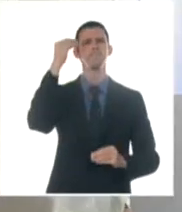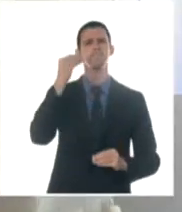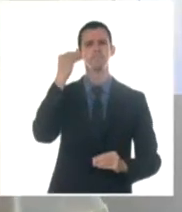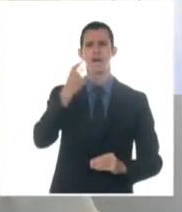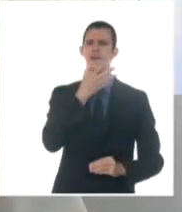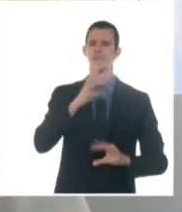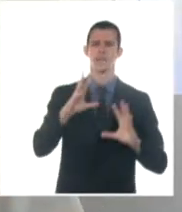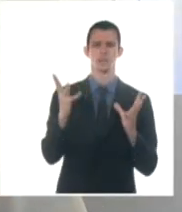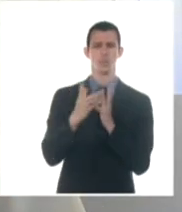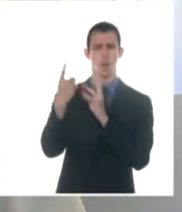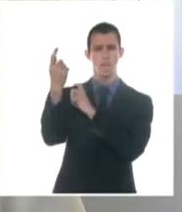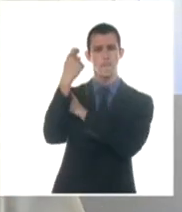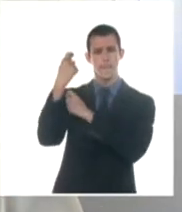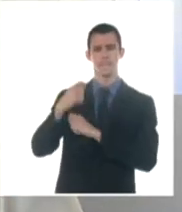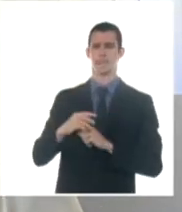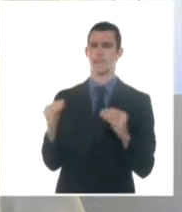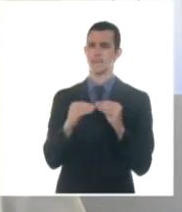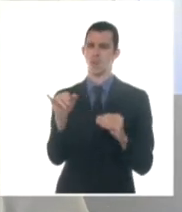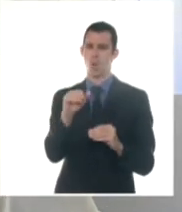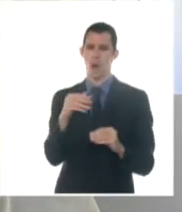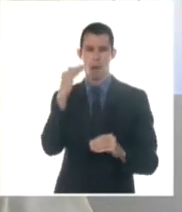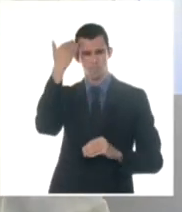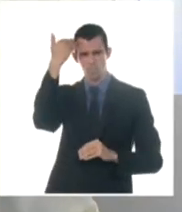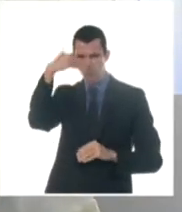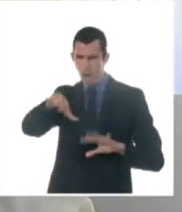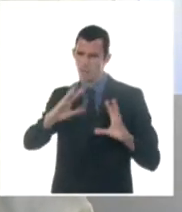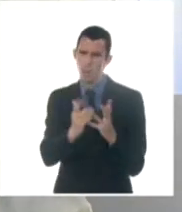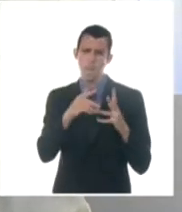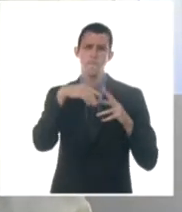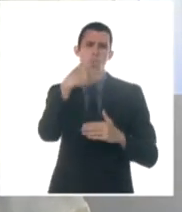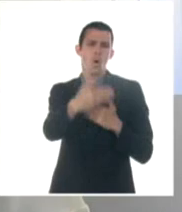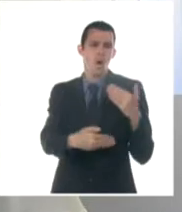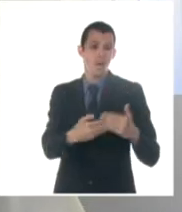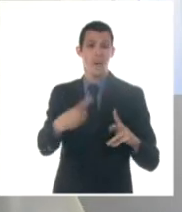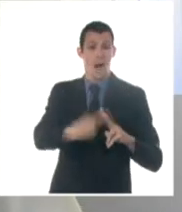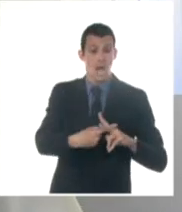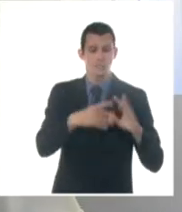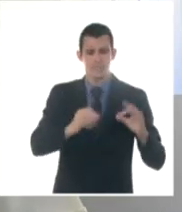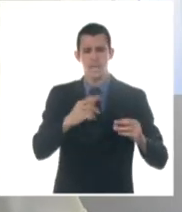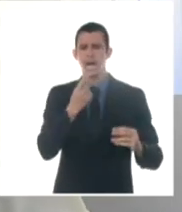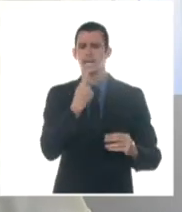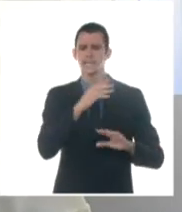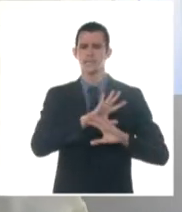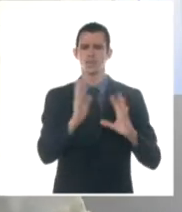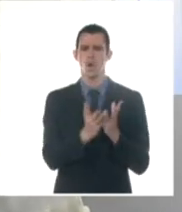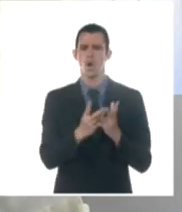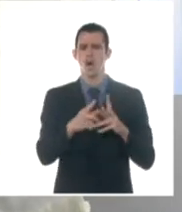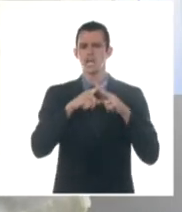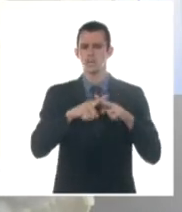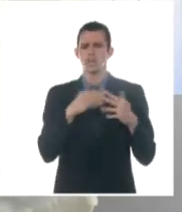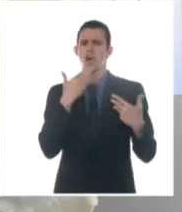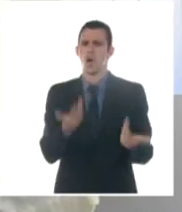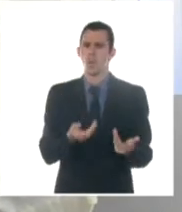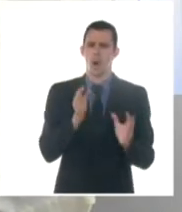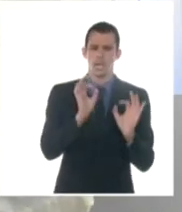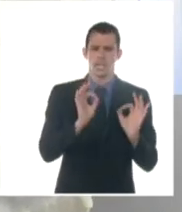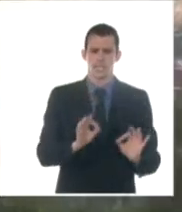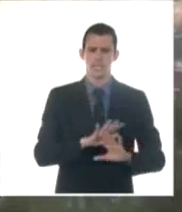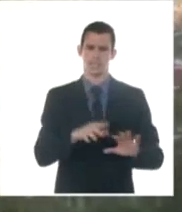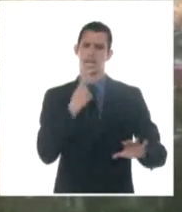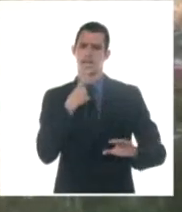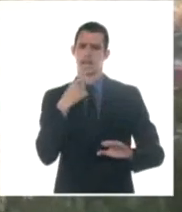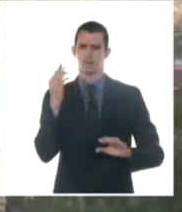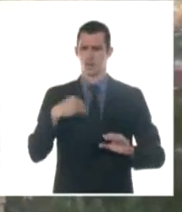trabajar sin descanso y sobre todo hacer el papel que nos toca como servidores públicos. Y ahí están los esfuerzos de nuestros